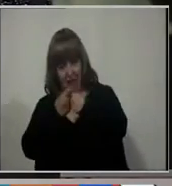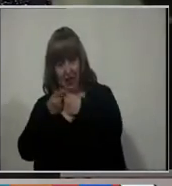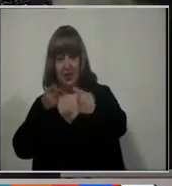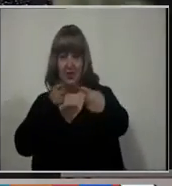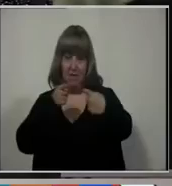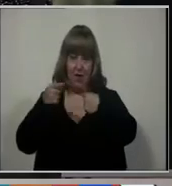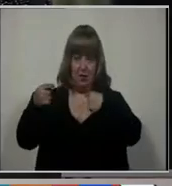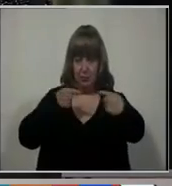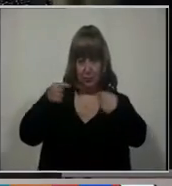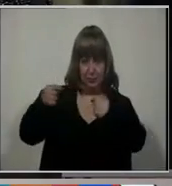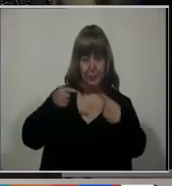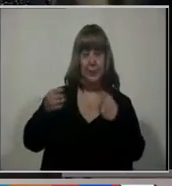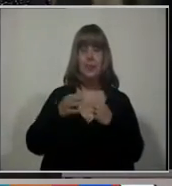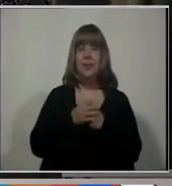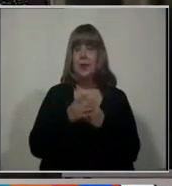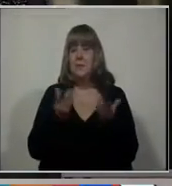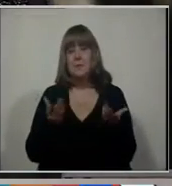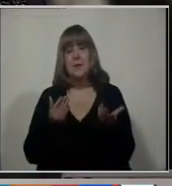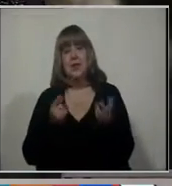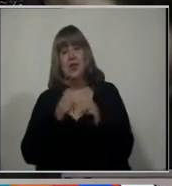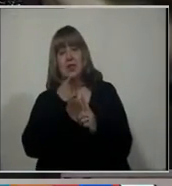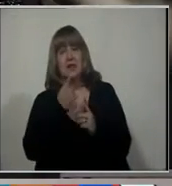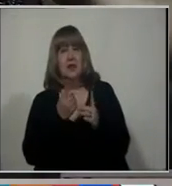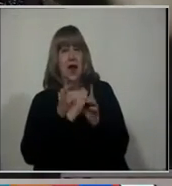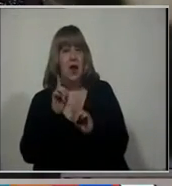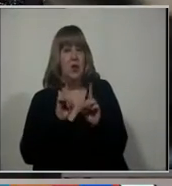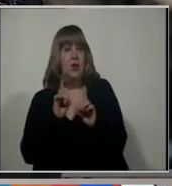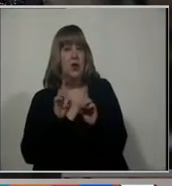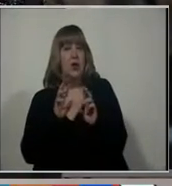Orne, que dicen que el gobierno